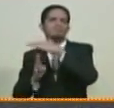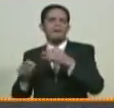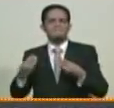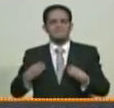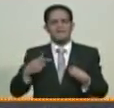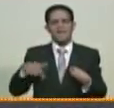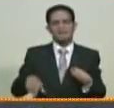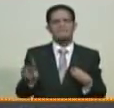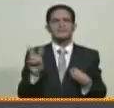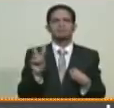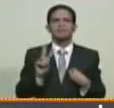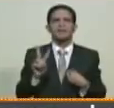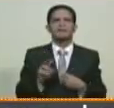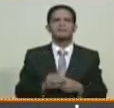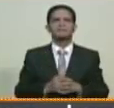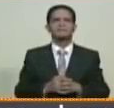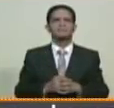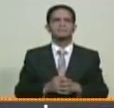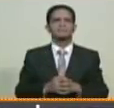aquí